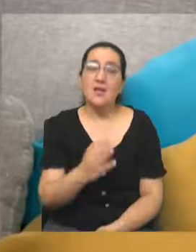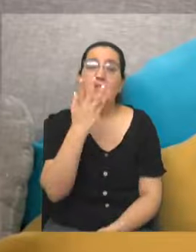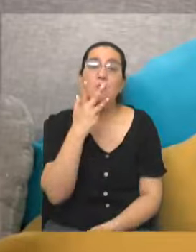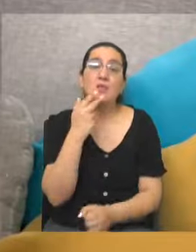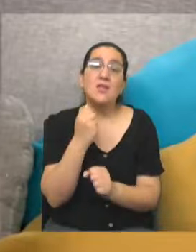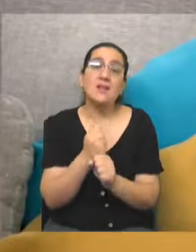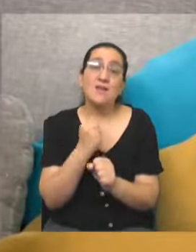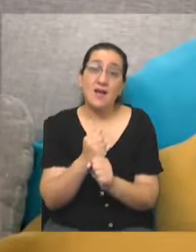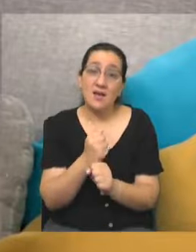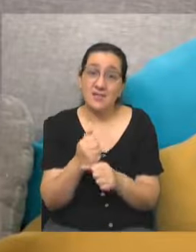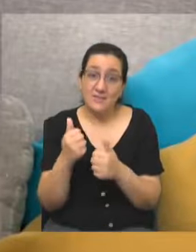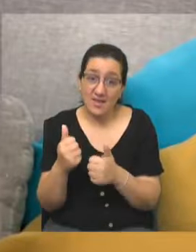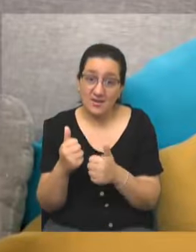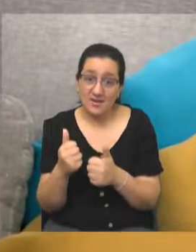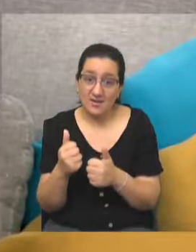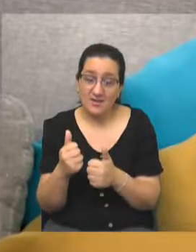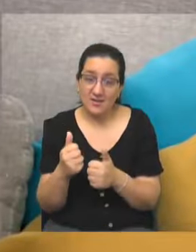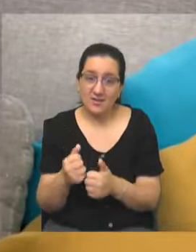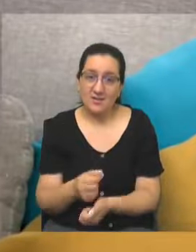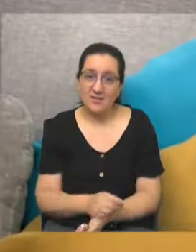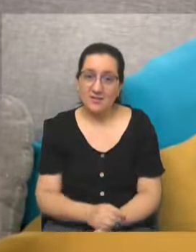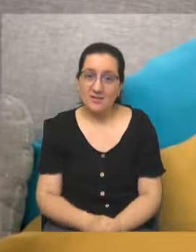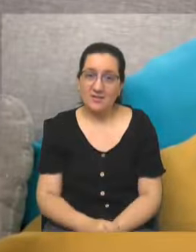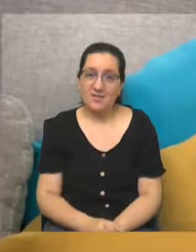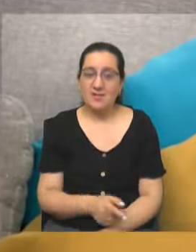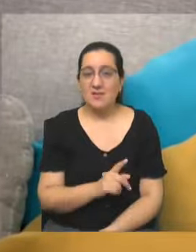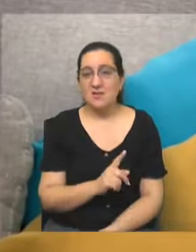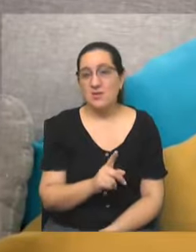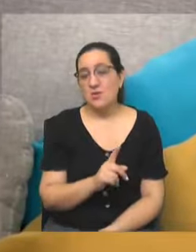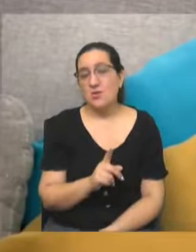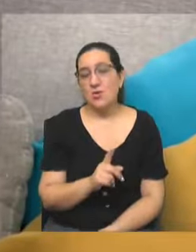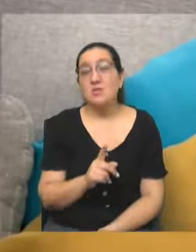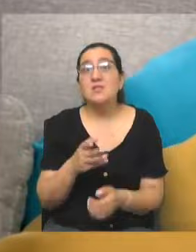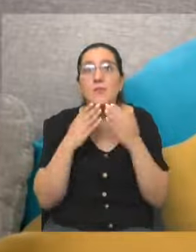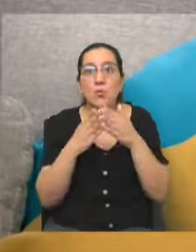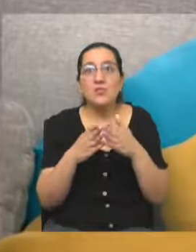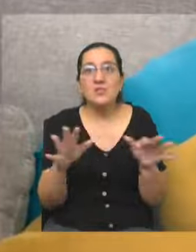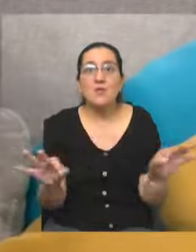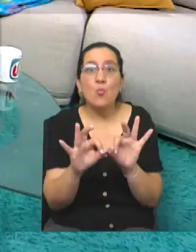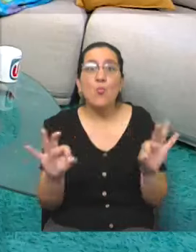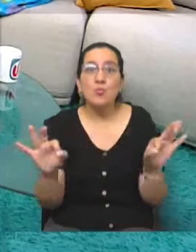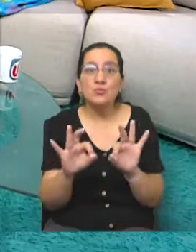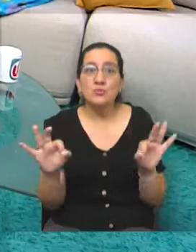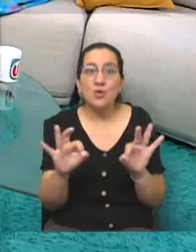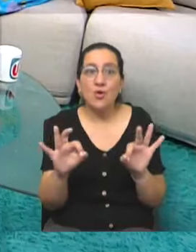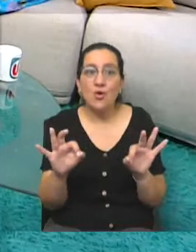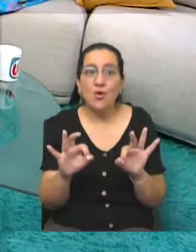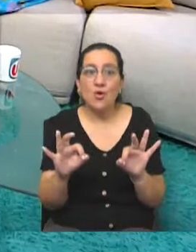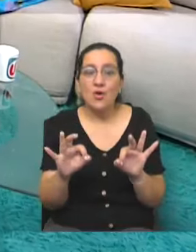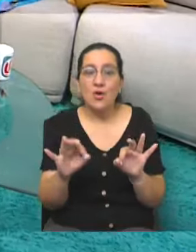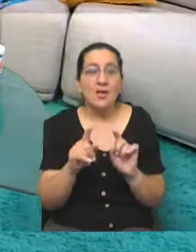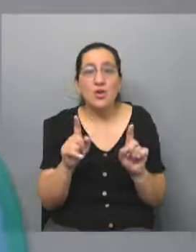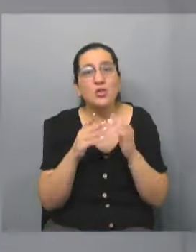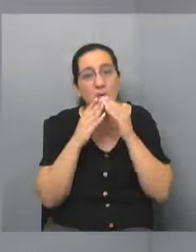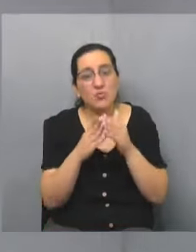trabajar? ¿Qué te gustaría hacer? Es muy difícil, ¿qué vas a hacer? Sí, y cuando te preguntan y decís músico, que no te vuelvan a preguntar, ¿y de qué vas a trabajar? ¡Ah,